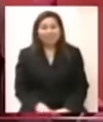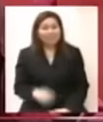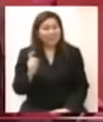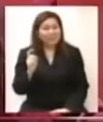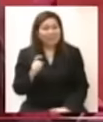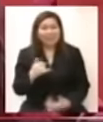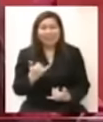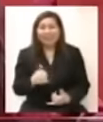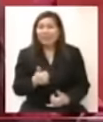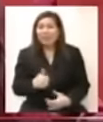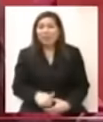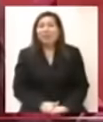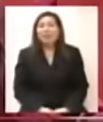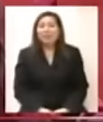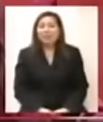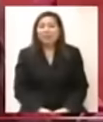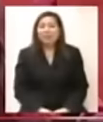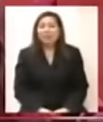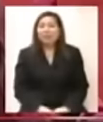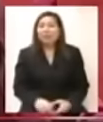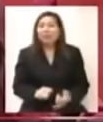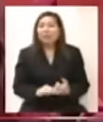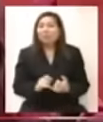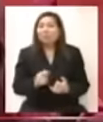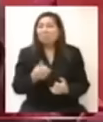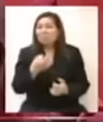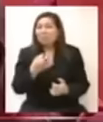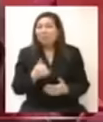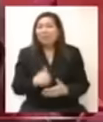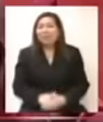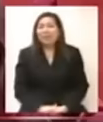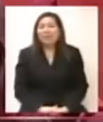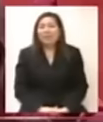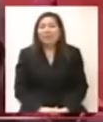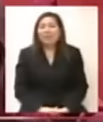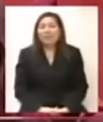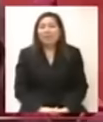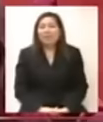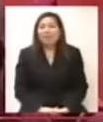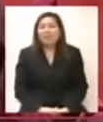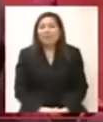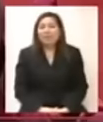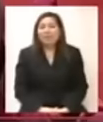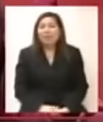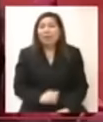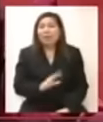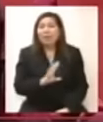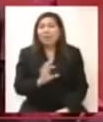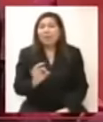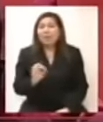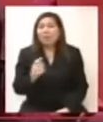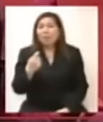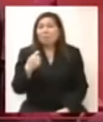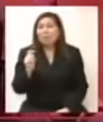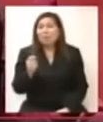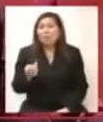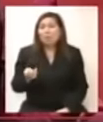complicaciones y Acá hay otro titular sunasa precios de medicamentos en Farmacias privadas suben hasta 500